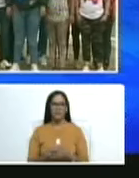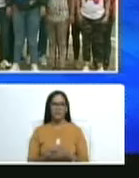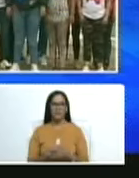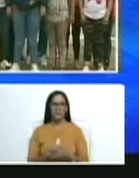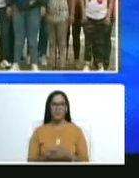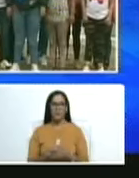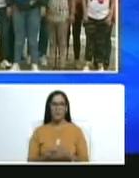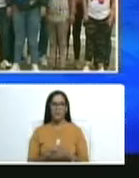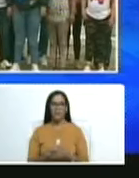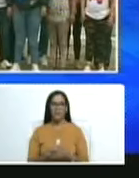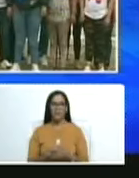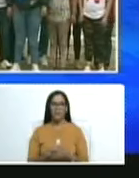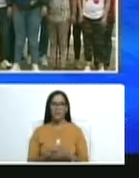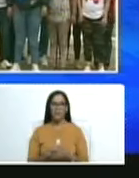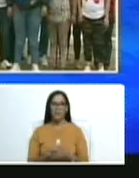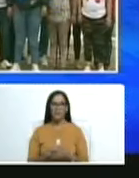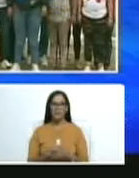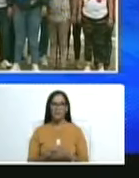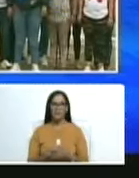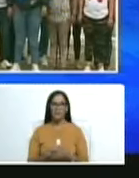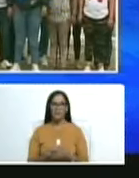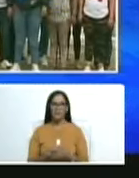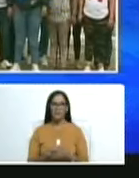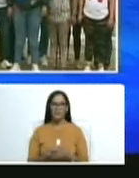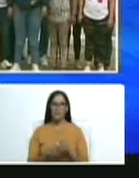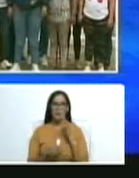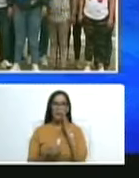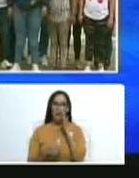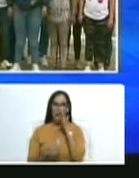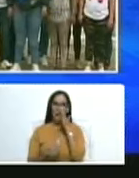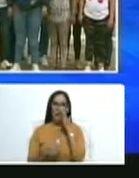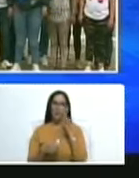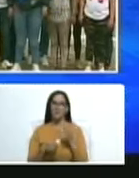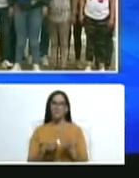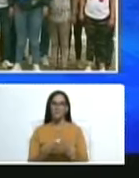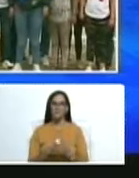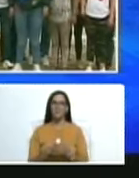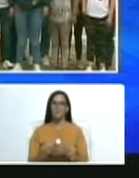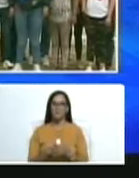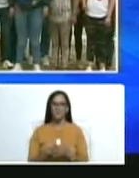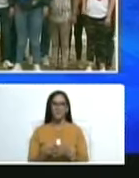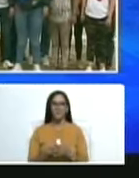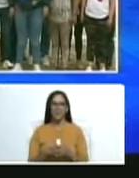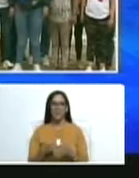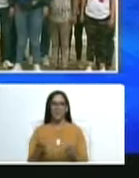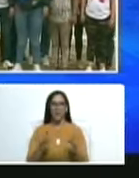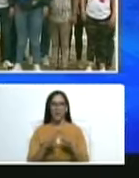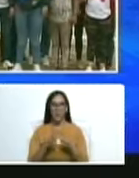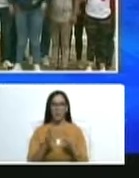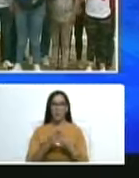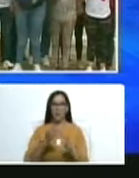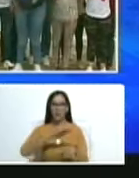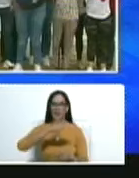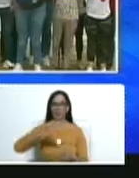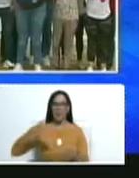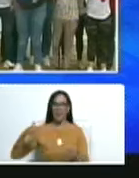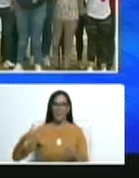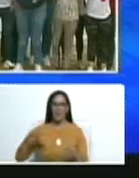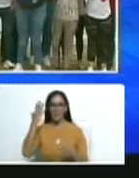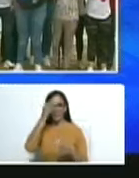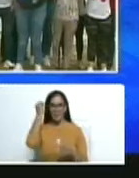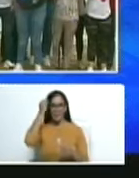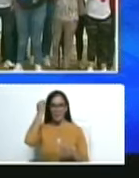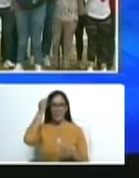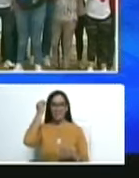Los apoyo una excursión para que vengan a conocer el estado Sucre y Carúpano y conozcan las playas, María. ¿Qué te parece?